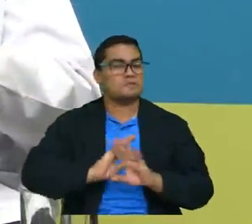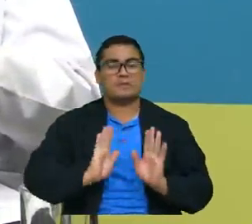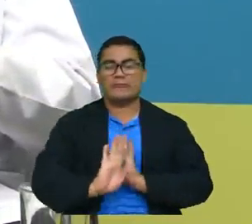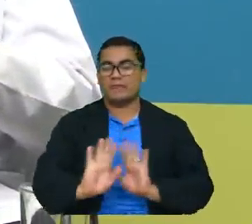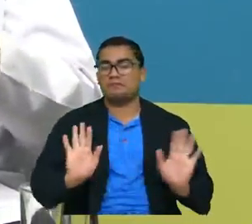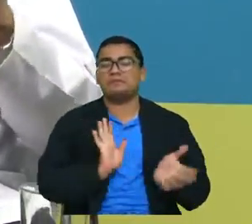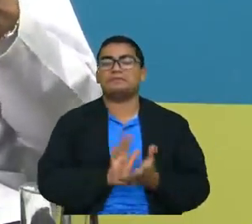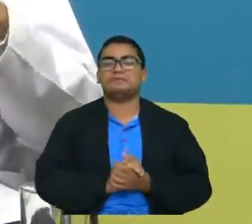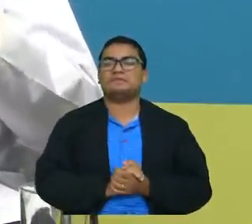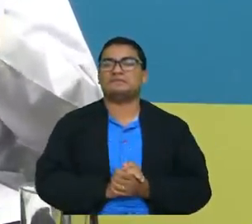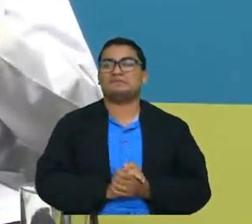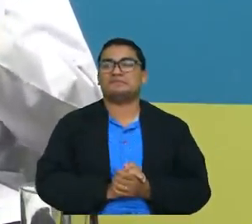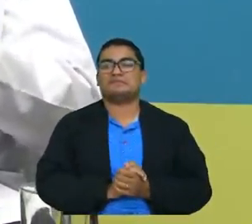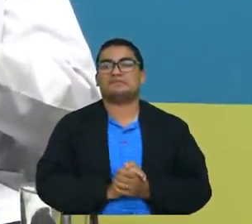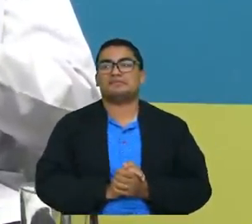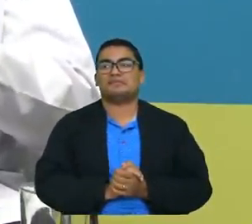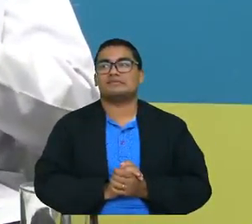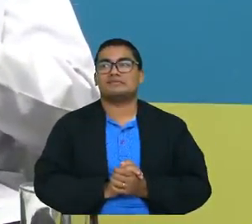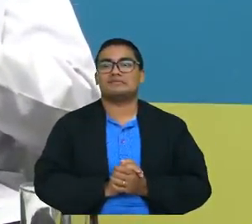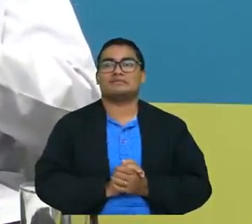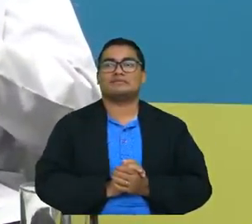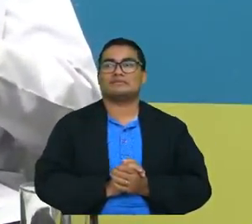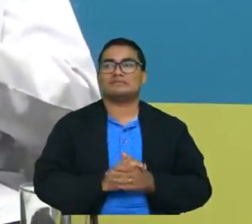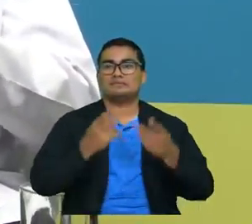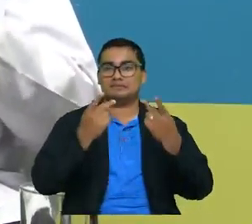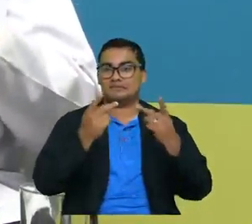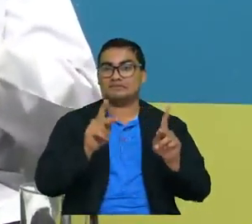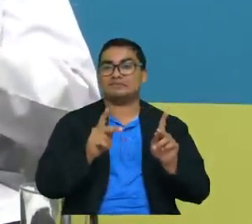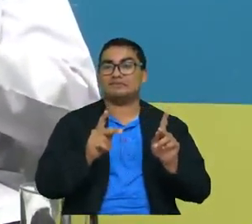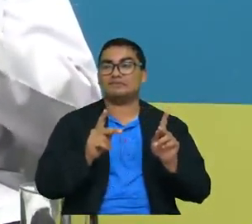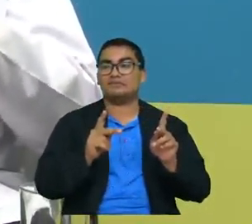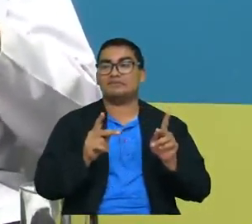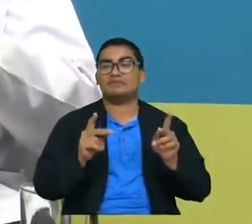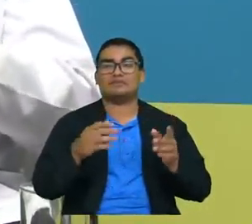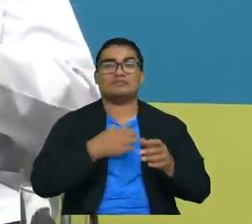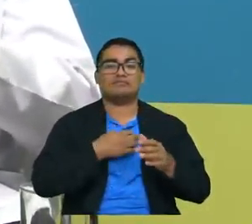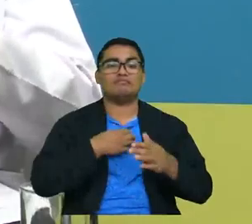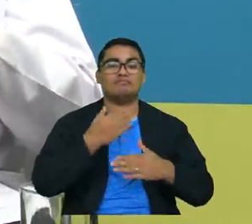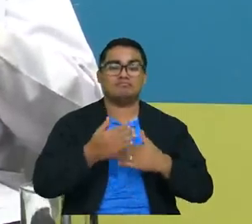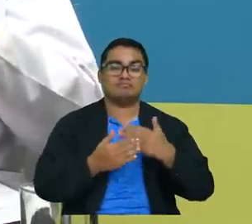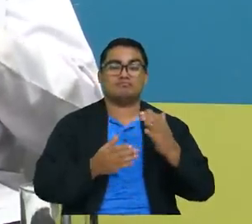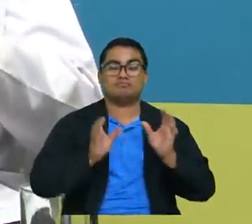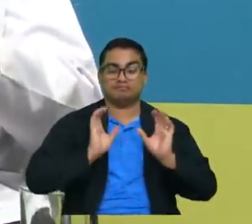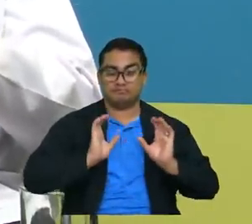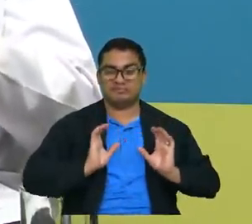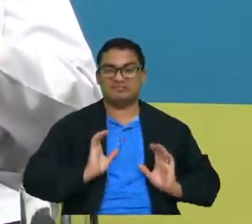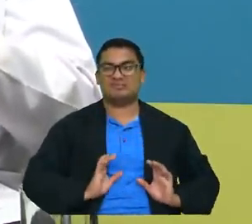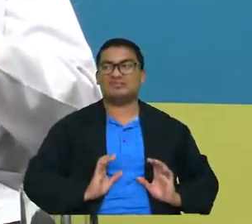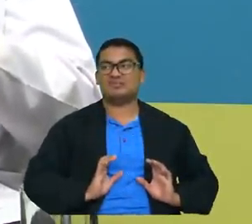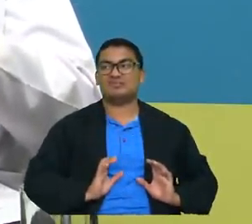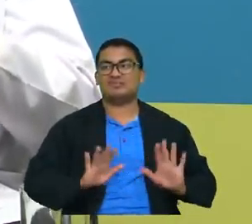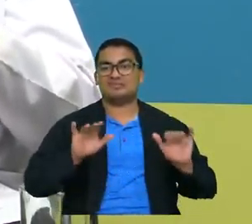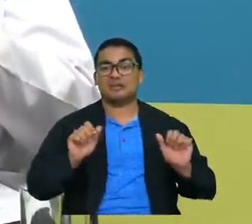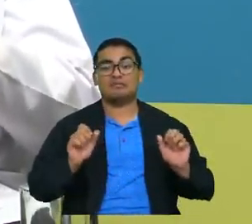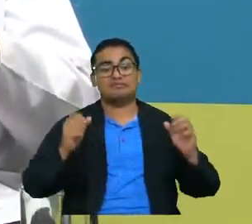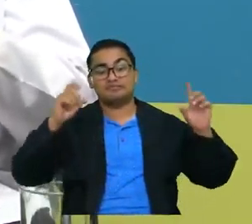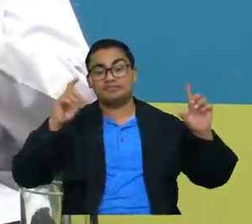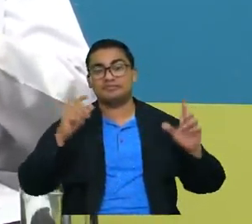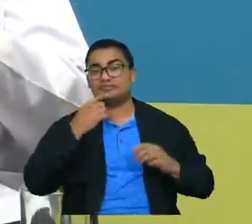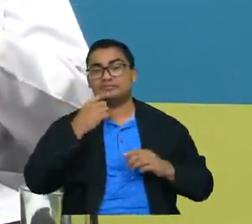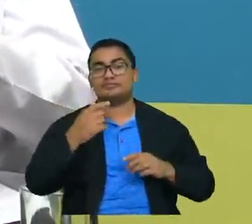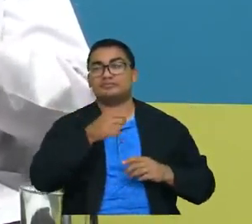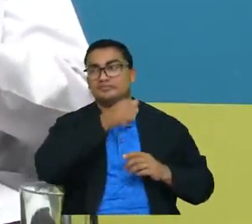con los parásitos, pero al final pues ellos van haciendo su daño a nivel intestinal, y hasta que ellos presentan síntomas, entonces se hacen